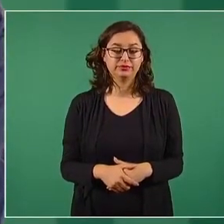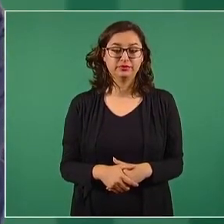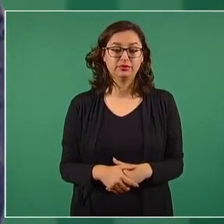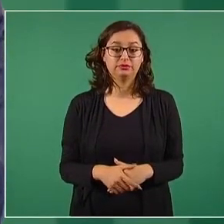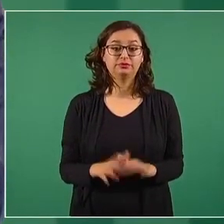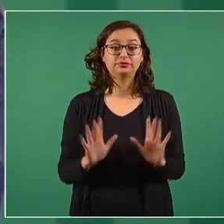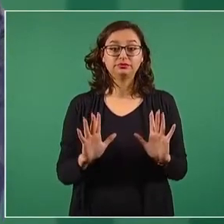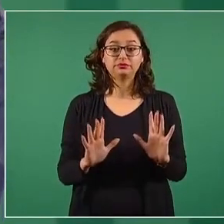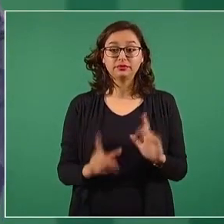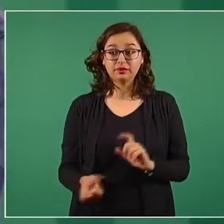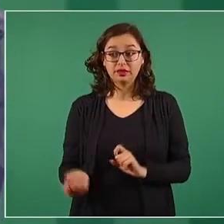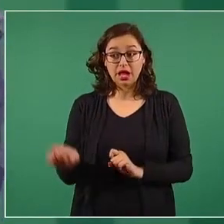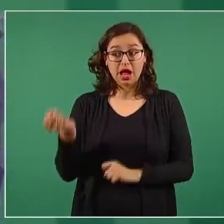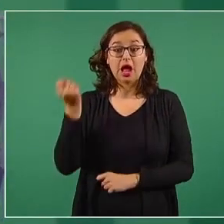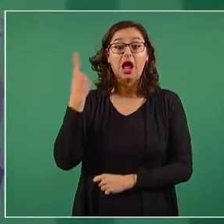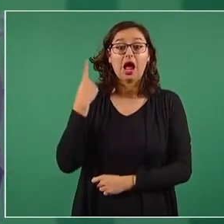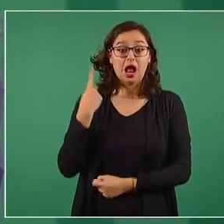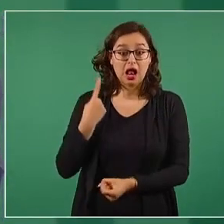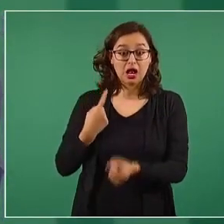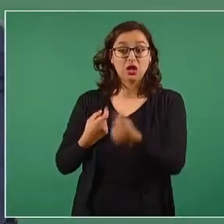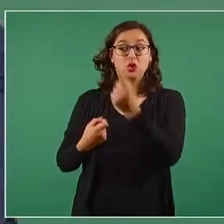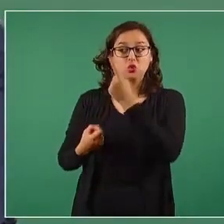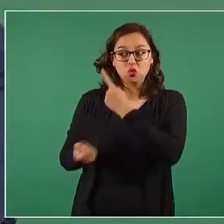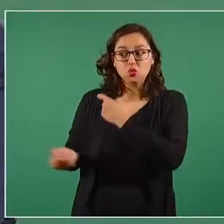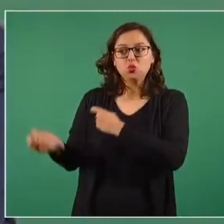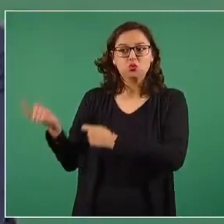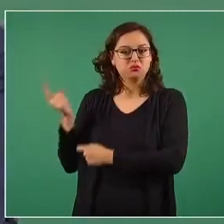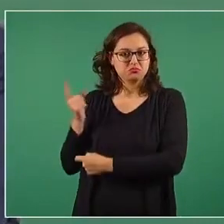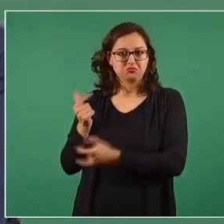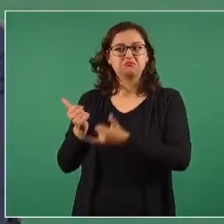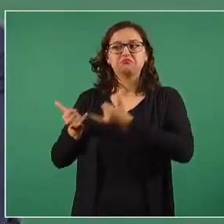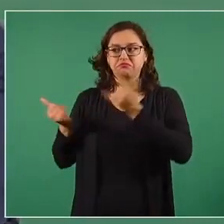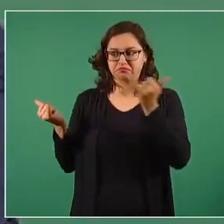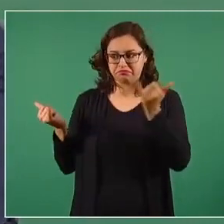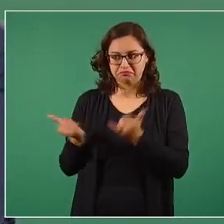con honrosas excepciones, pero